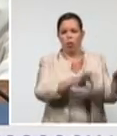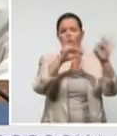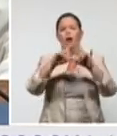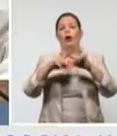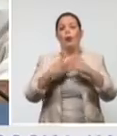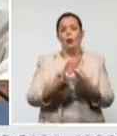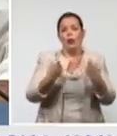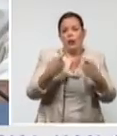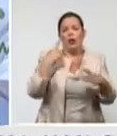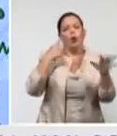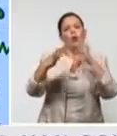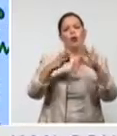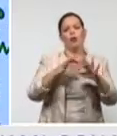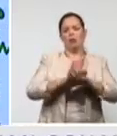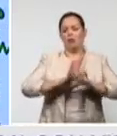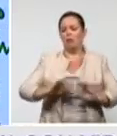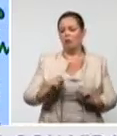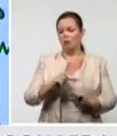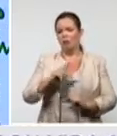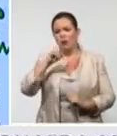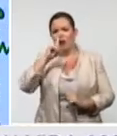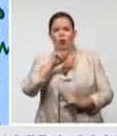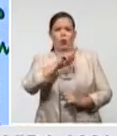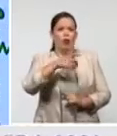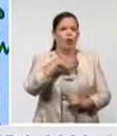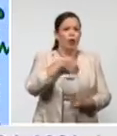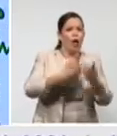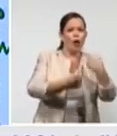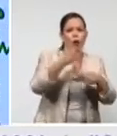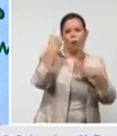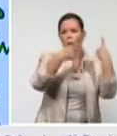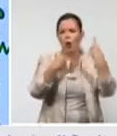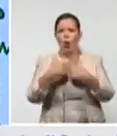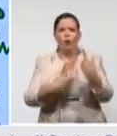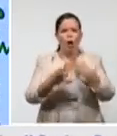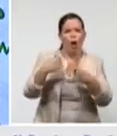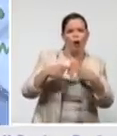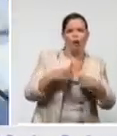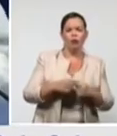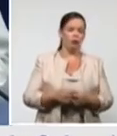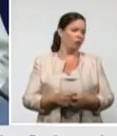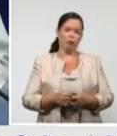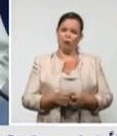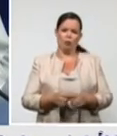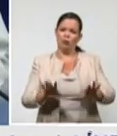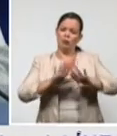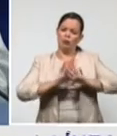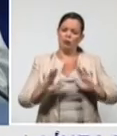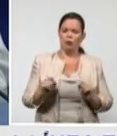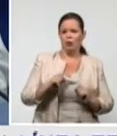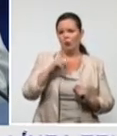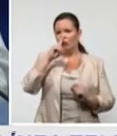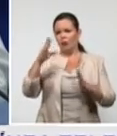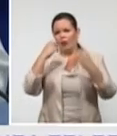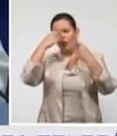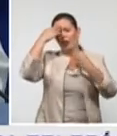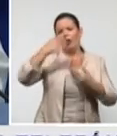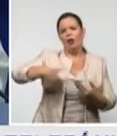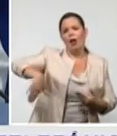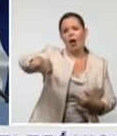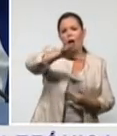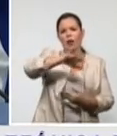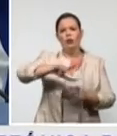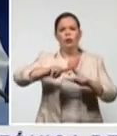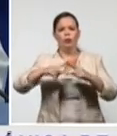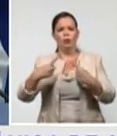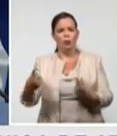sé si nos quede algo. No tenemos preguntas para hoy, doctor. Entonces, muchas gracias a todos ustedes que nos permiten